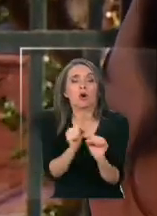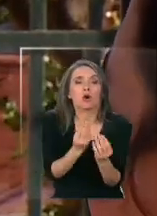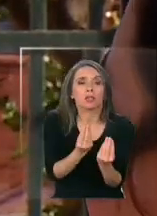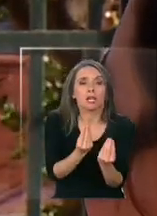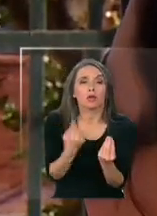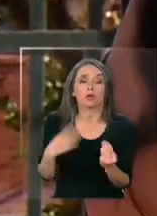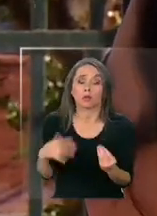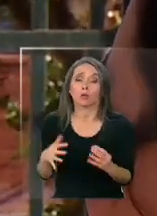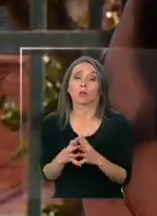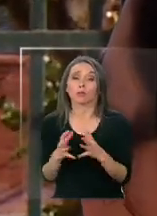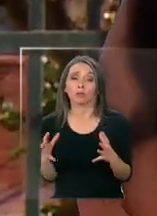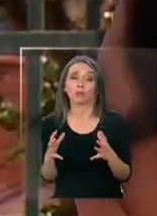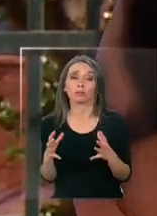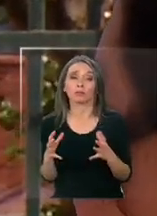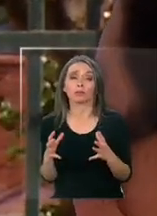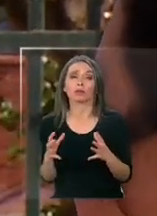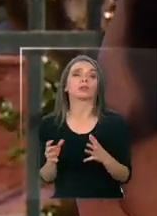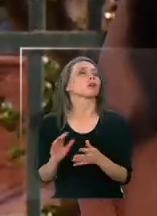enorme.